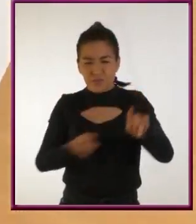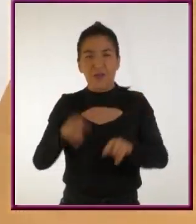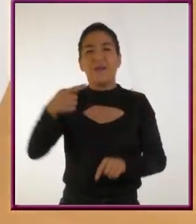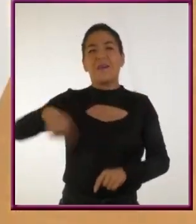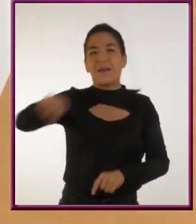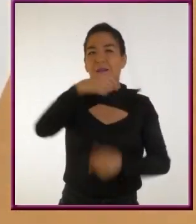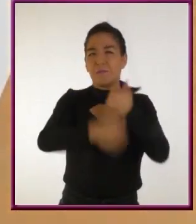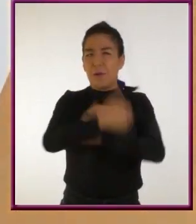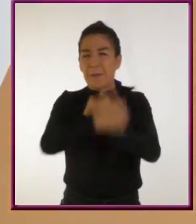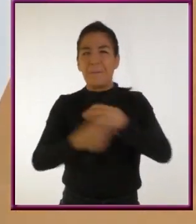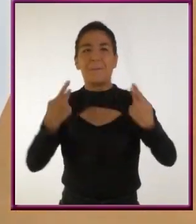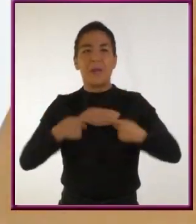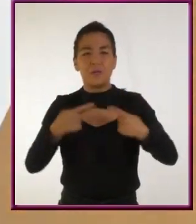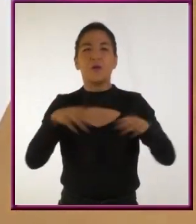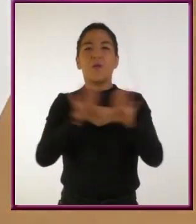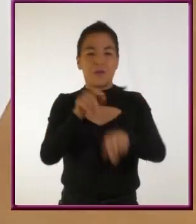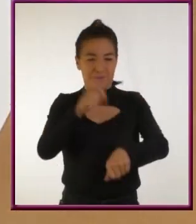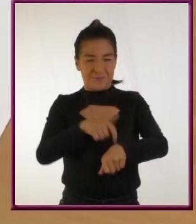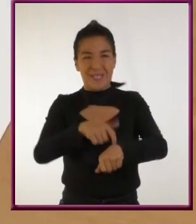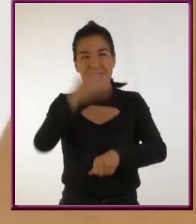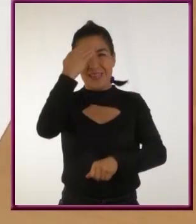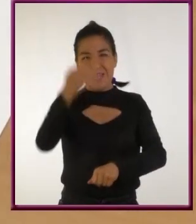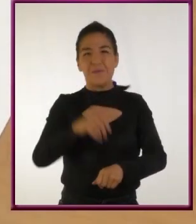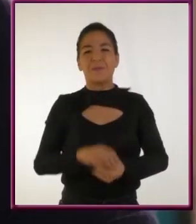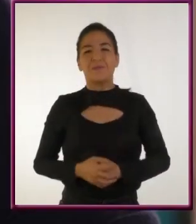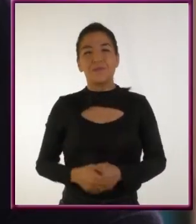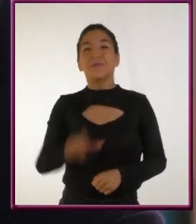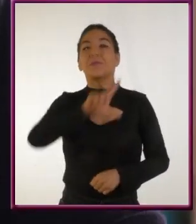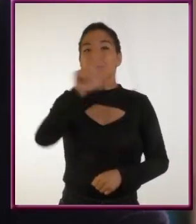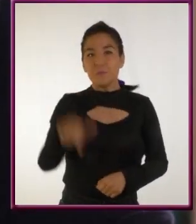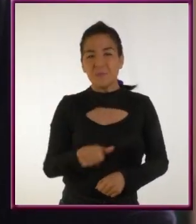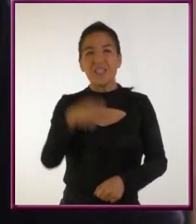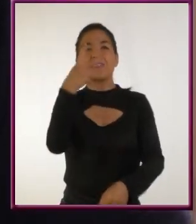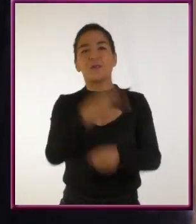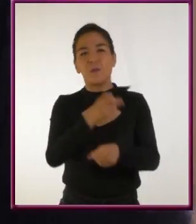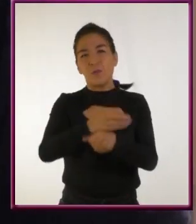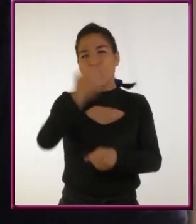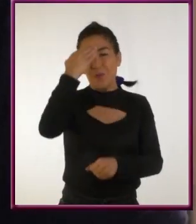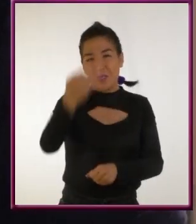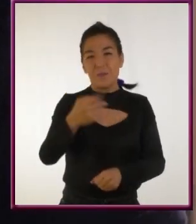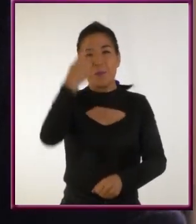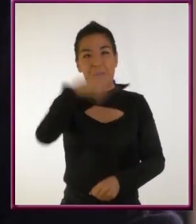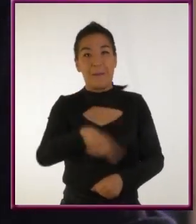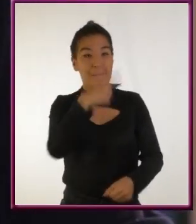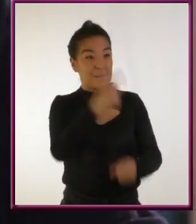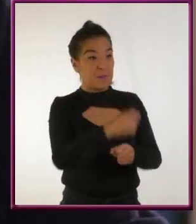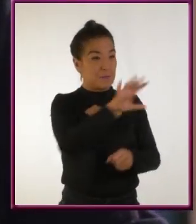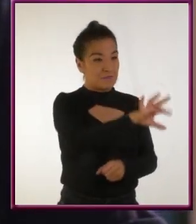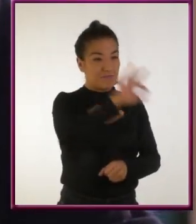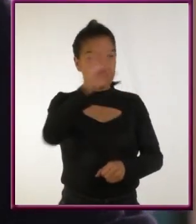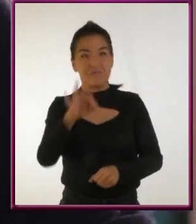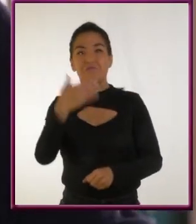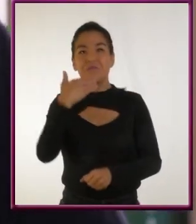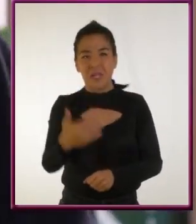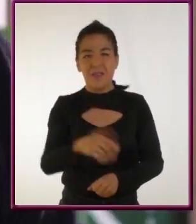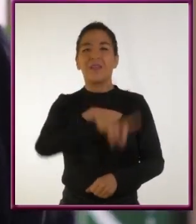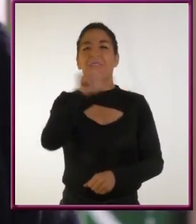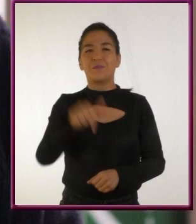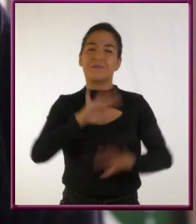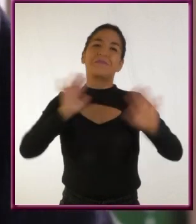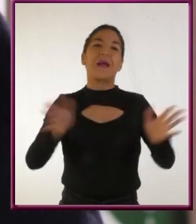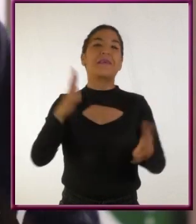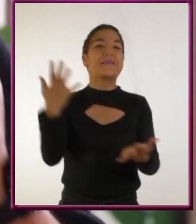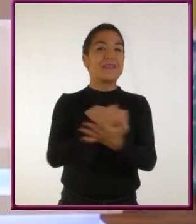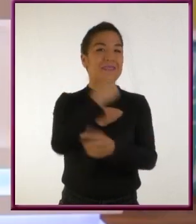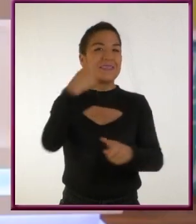los competidores a través de múltiples rondas de tiempo. Seguido por una segunda fase para los primeros clasificados y